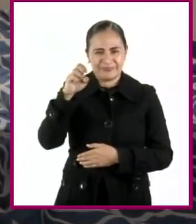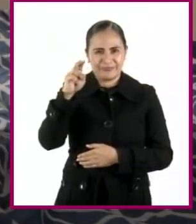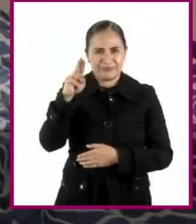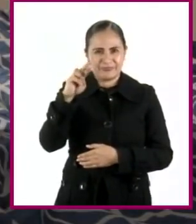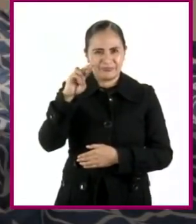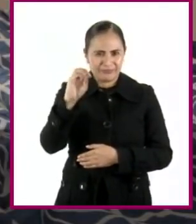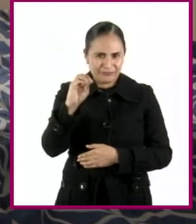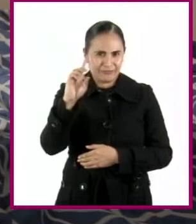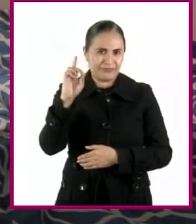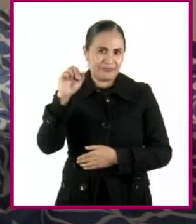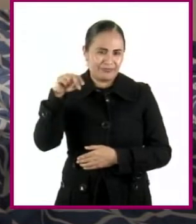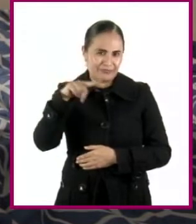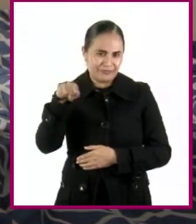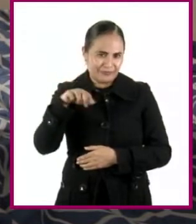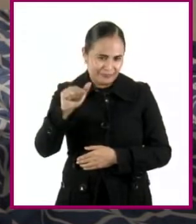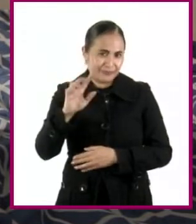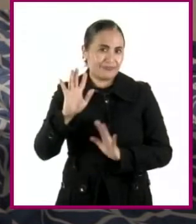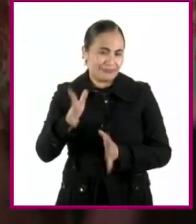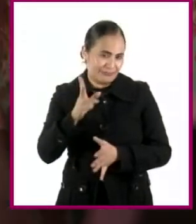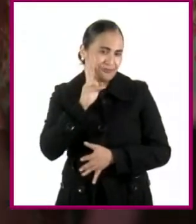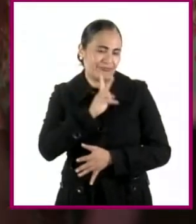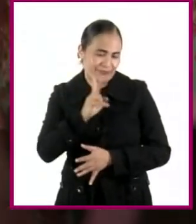que convierte a nuestra sister en una...